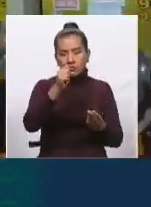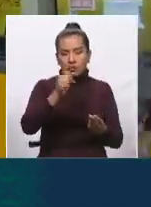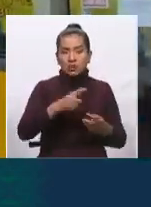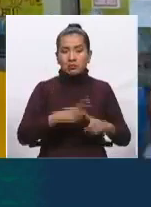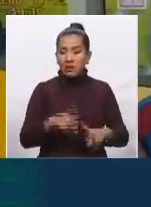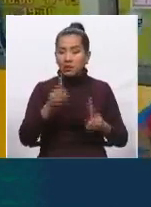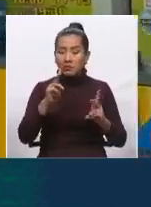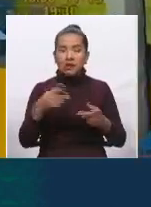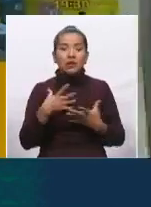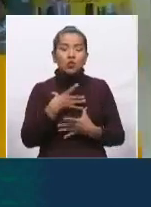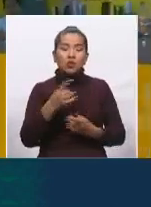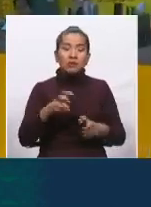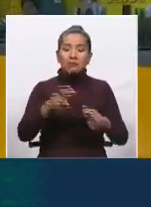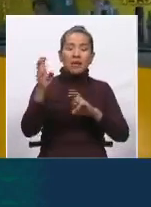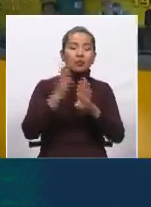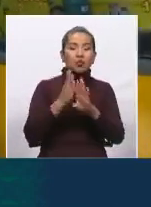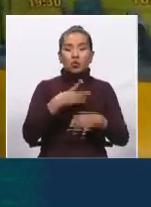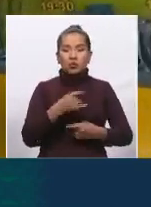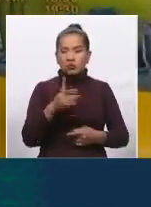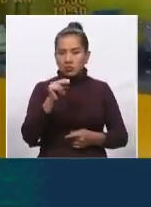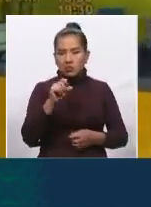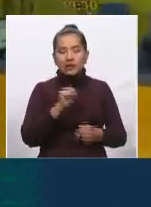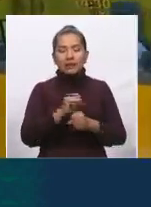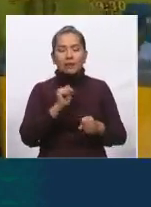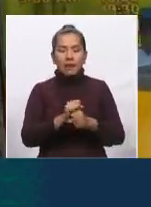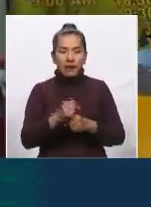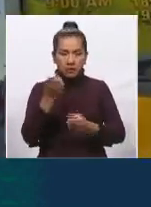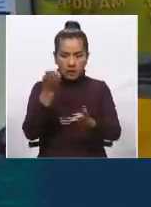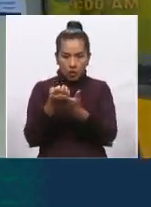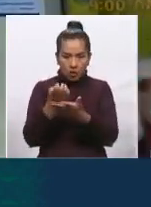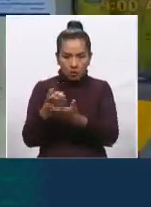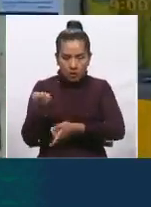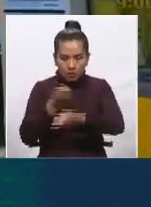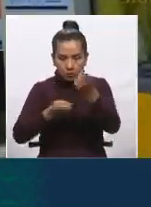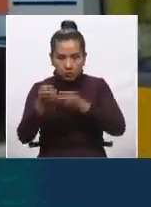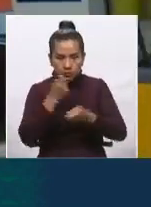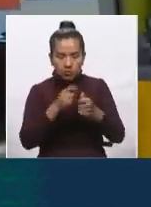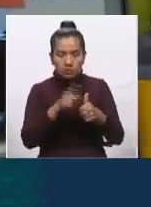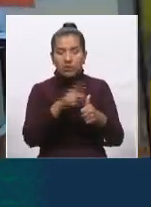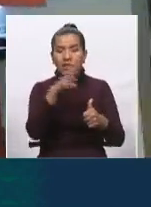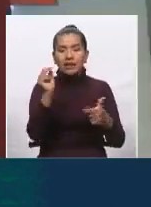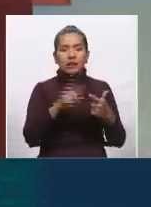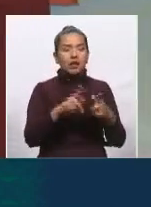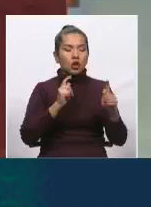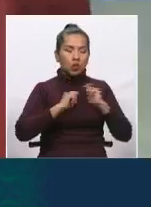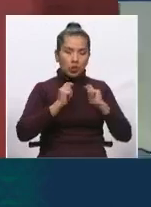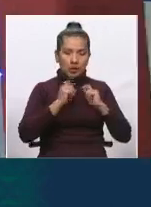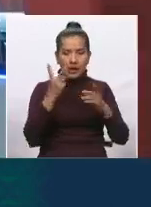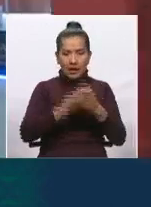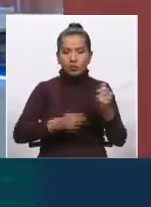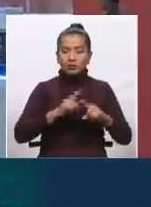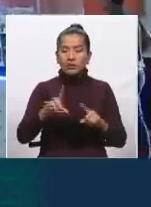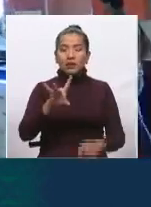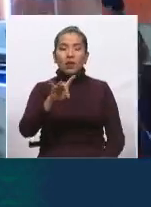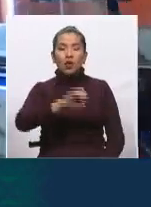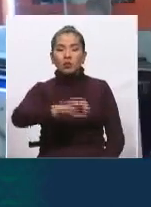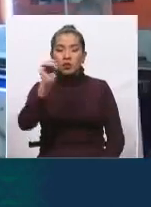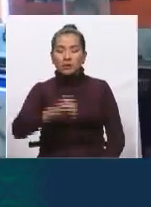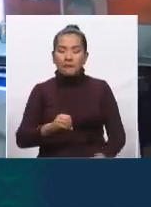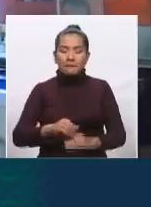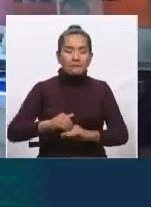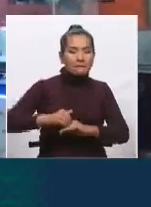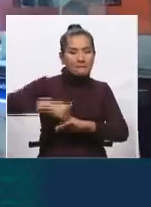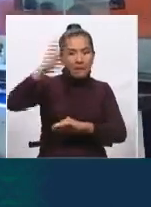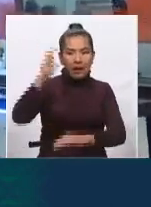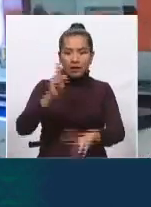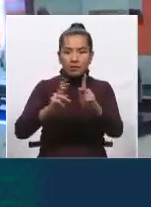de viaje. El comercio y el turismo son actividades de generación de actividad económica. Entonces, aparte de